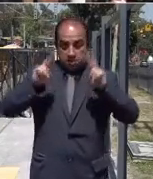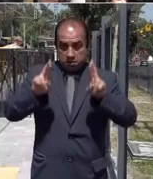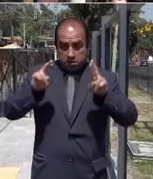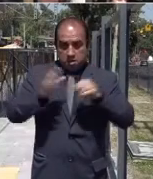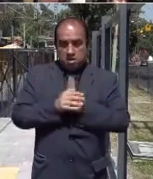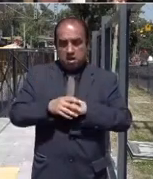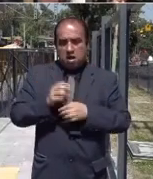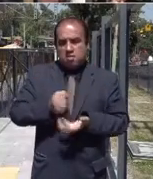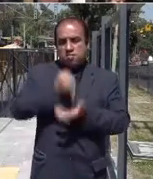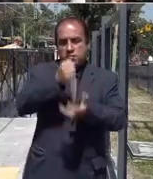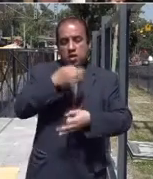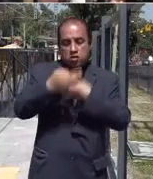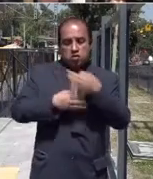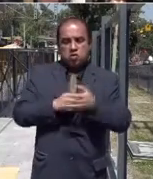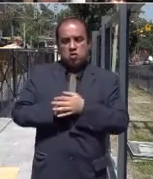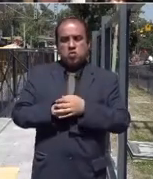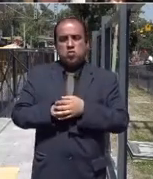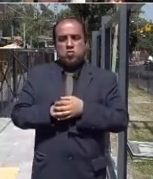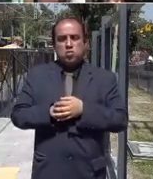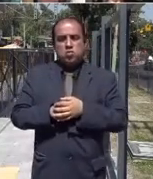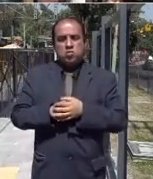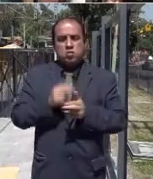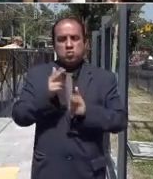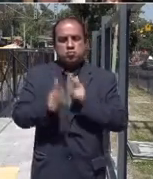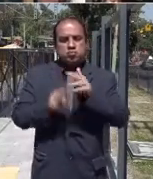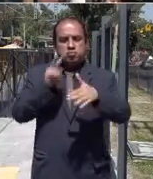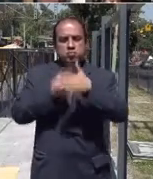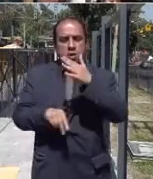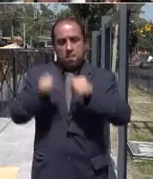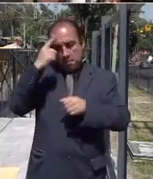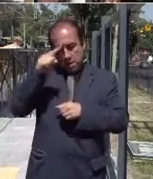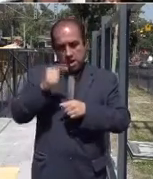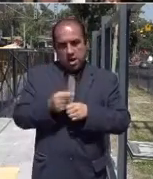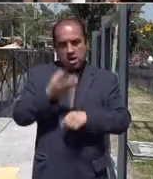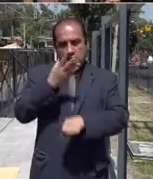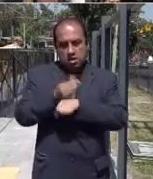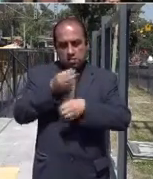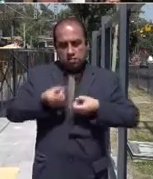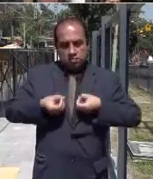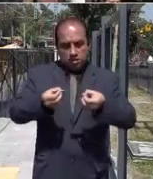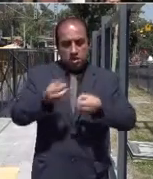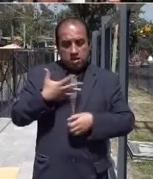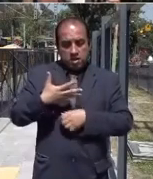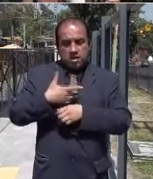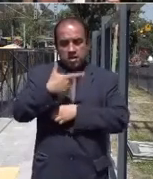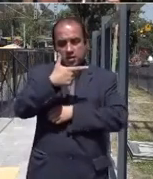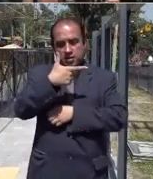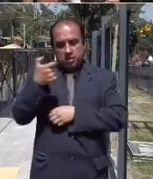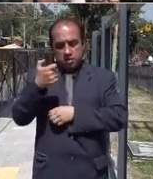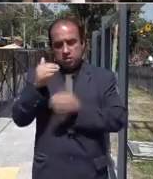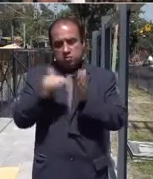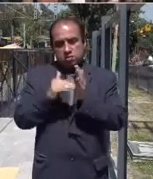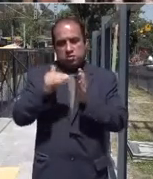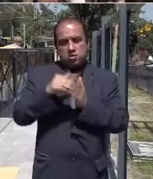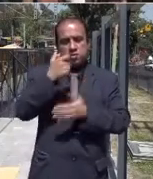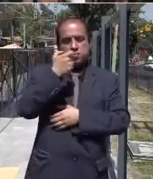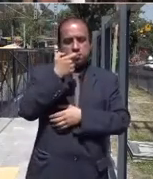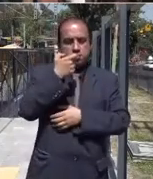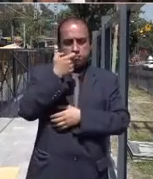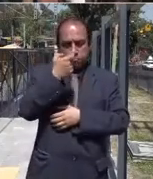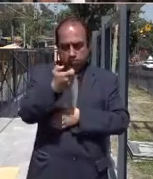en cuanto a la reposición de la vía son 700 millones de pesos.